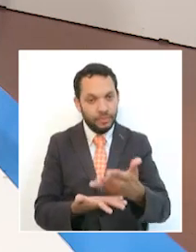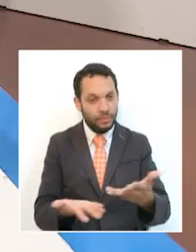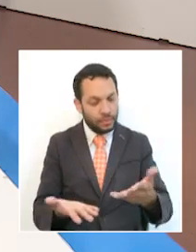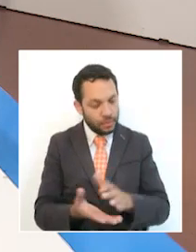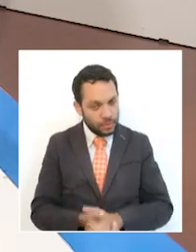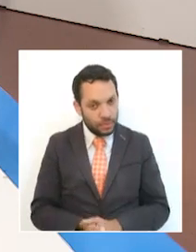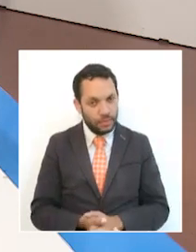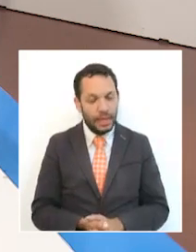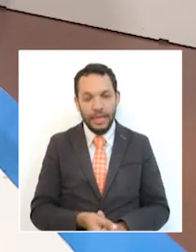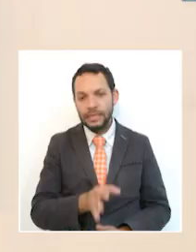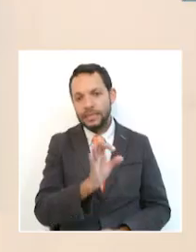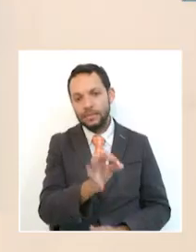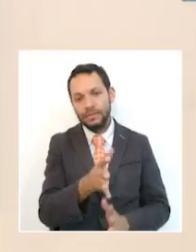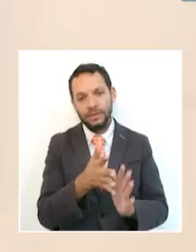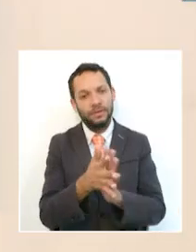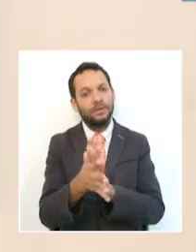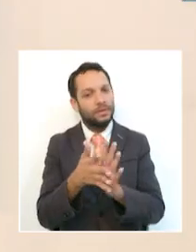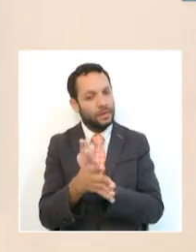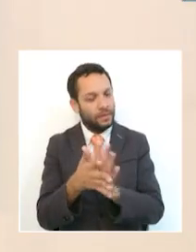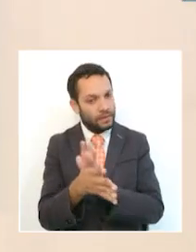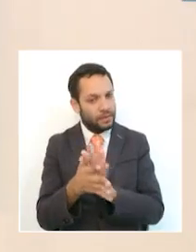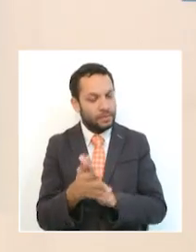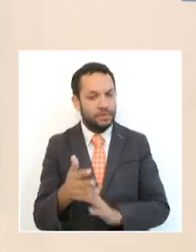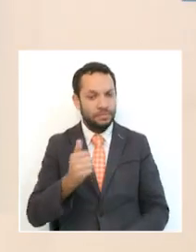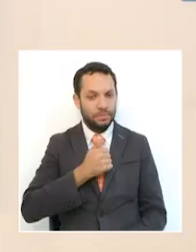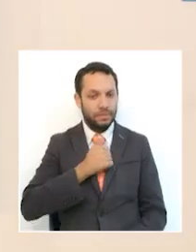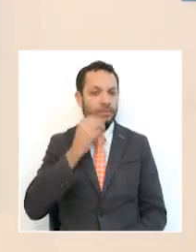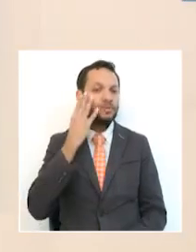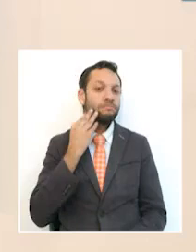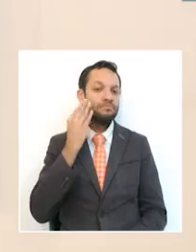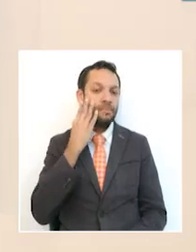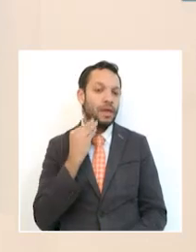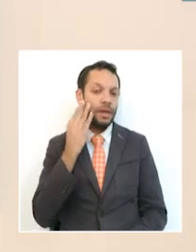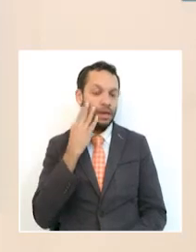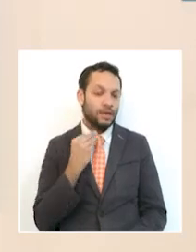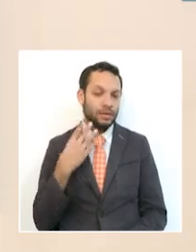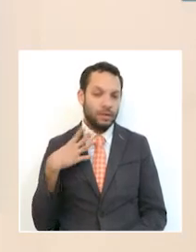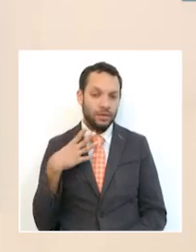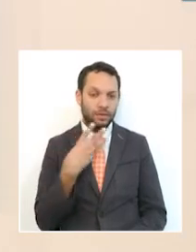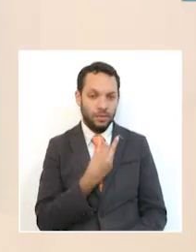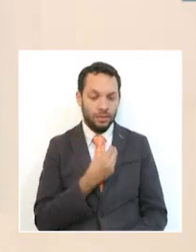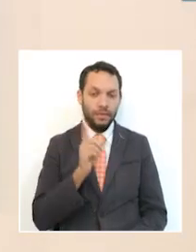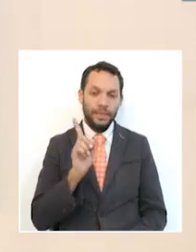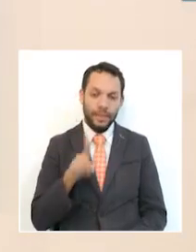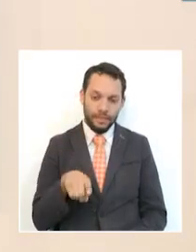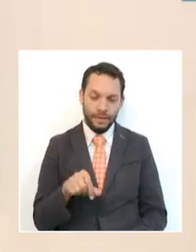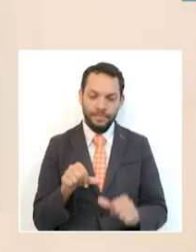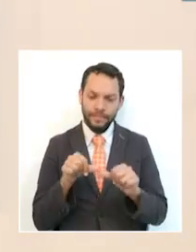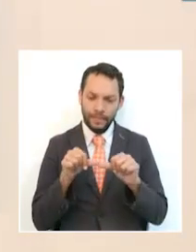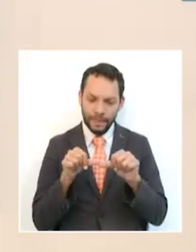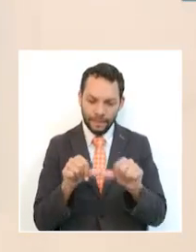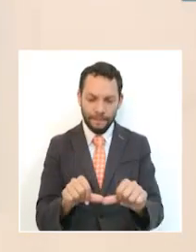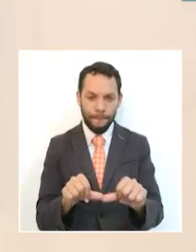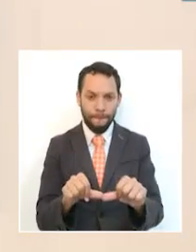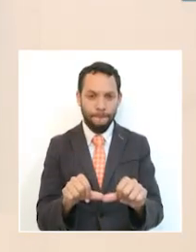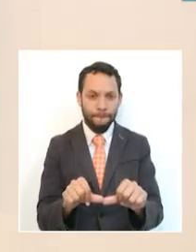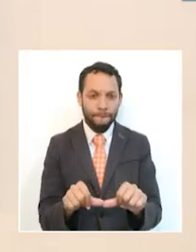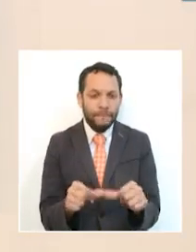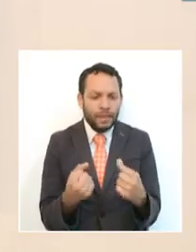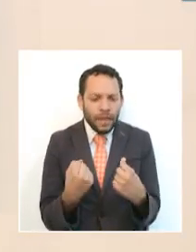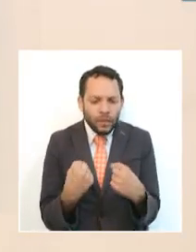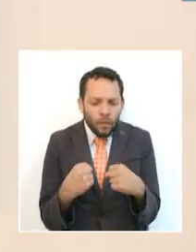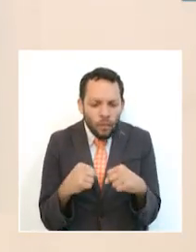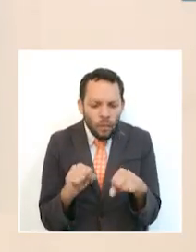yo lo digo a experiencia personal y sé que mi padre también nosotros que lo vivimos constantemente tratamos de estar ahí también